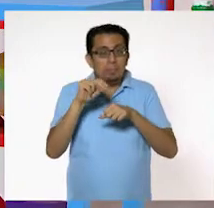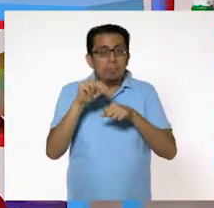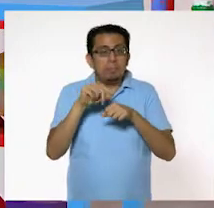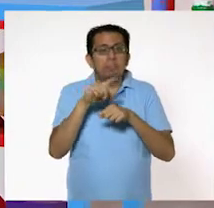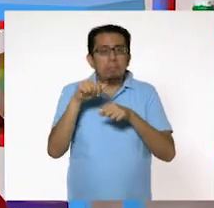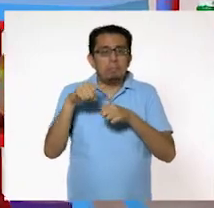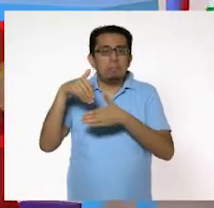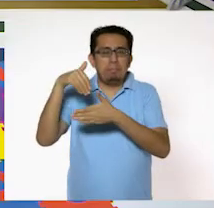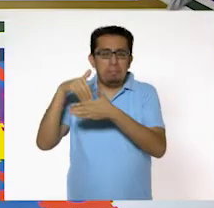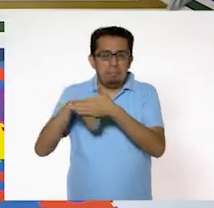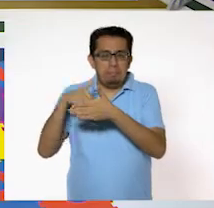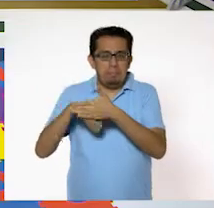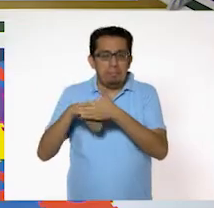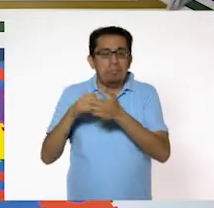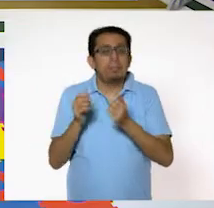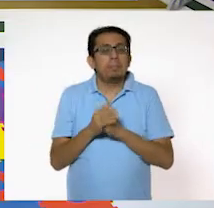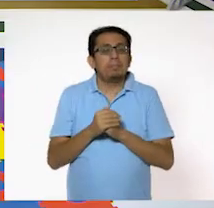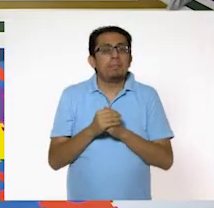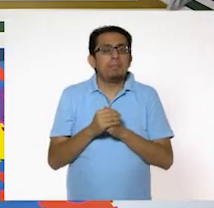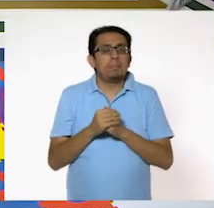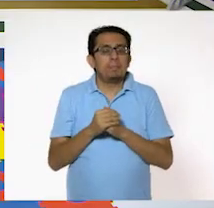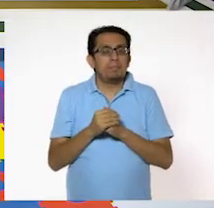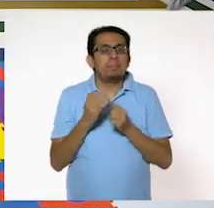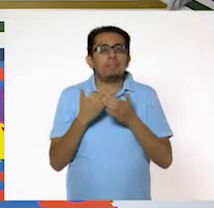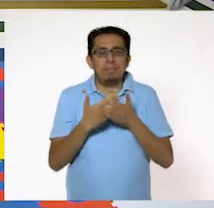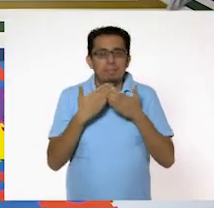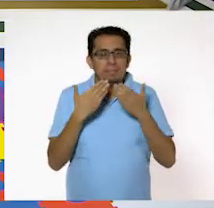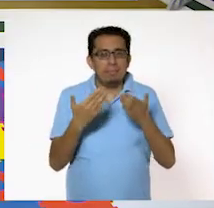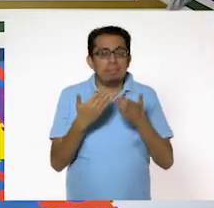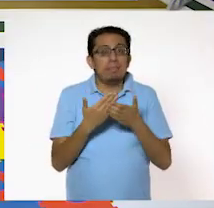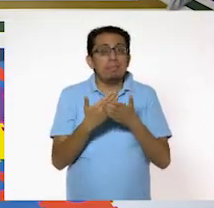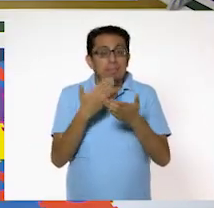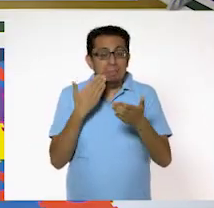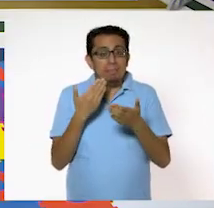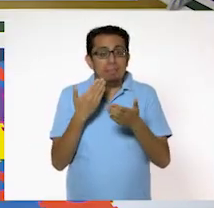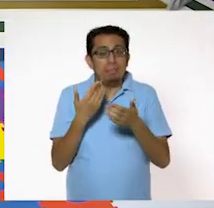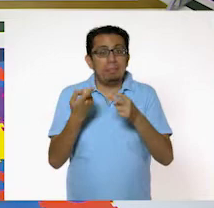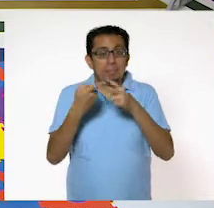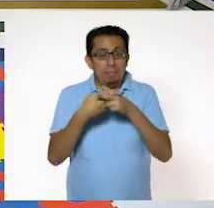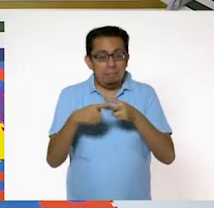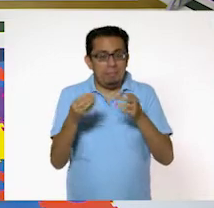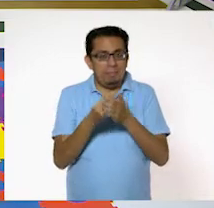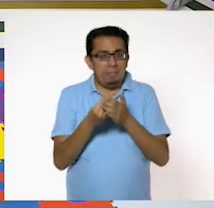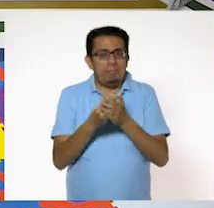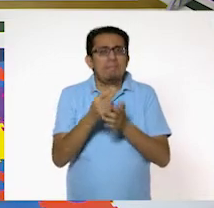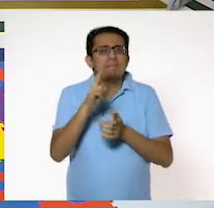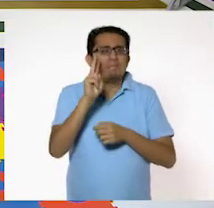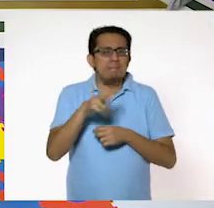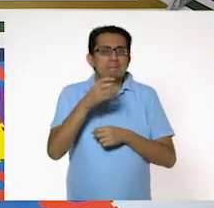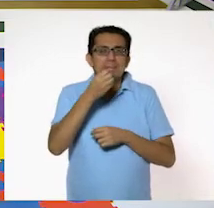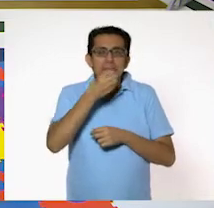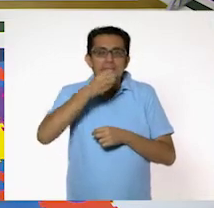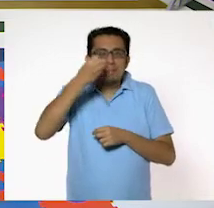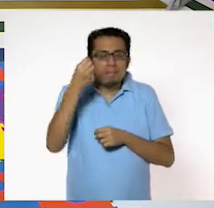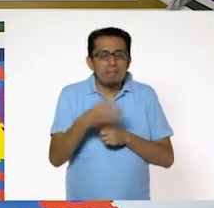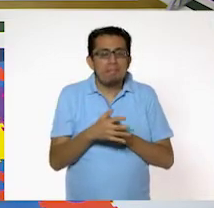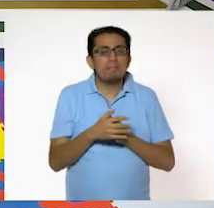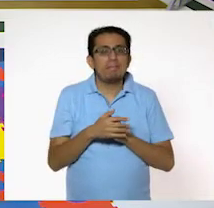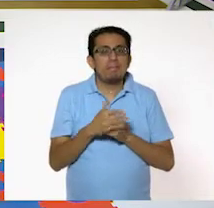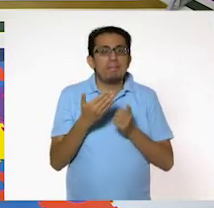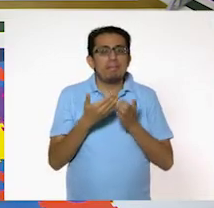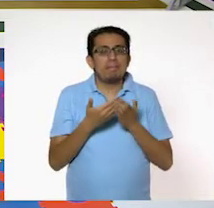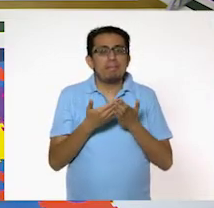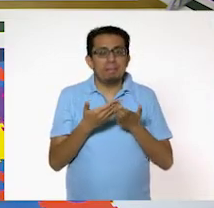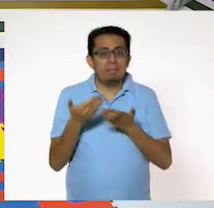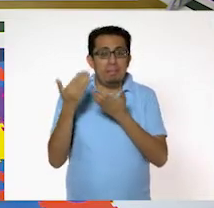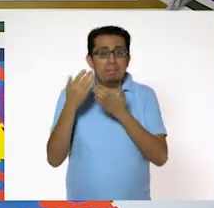aquí. Y ahora sí, antes de empezar esta clase que va a estar increíble, vamos con Ajolisto que